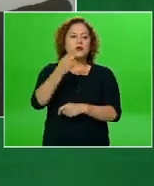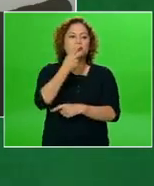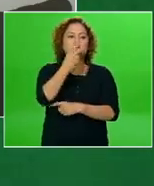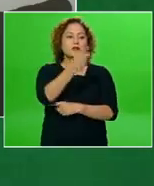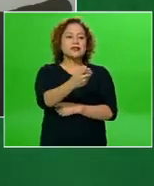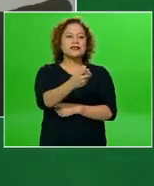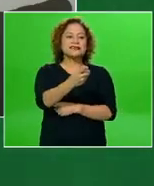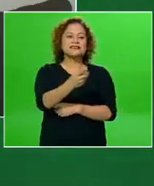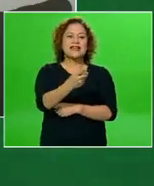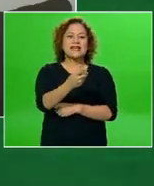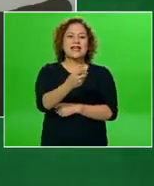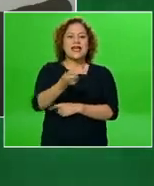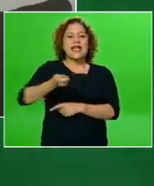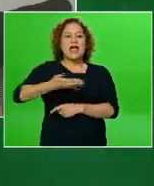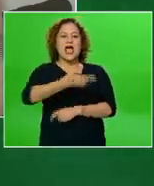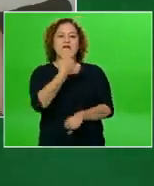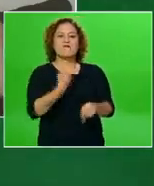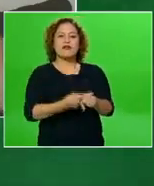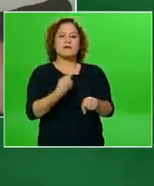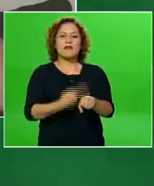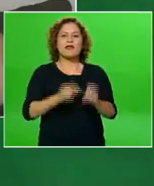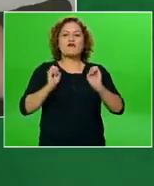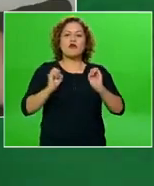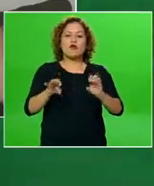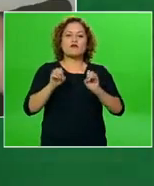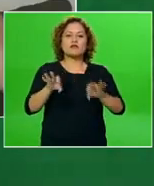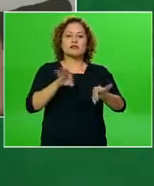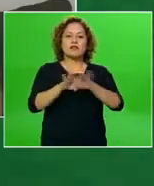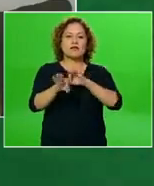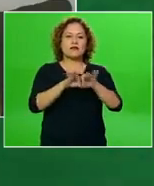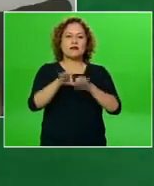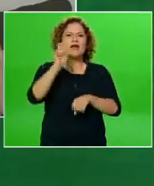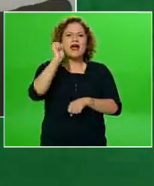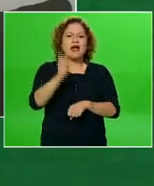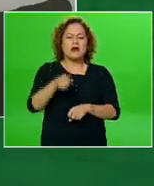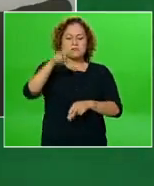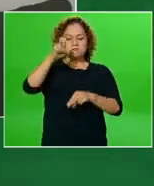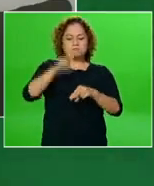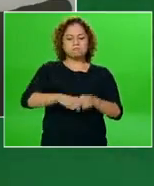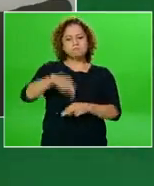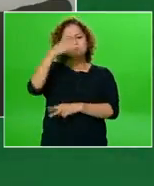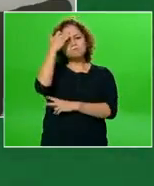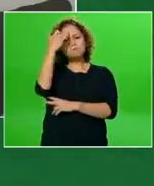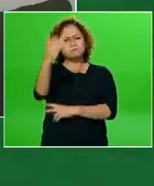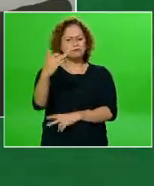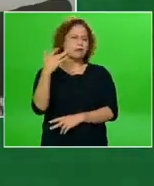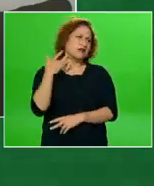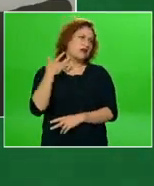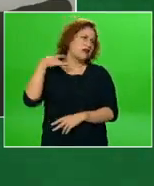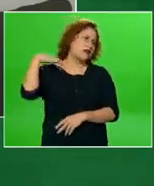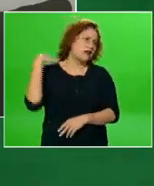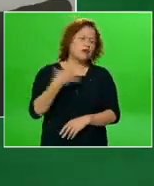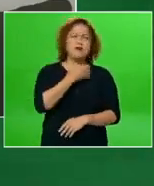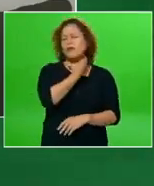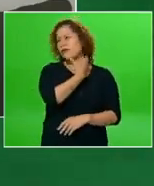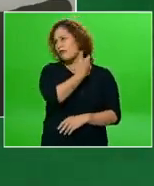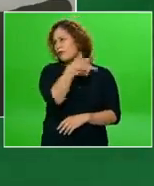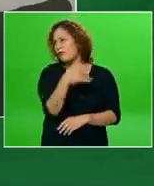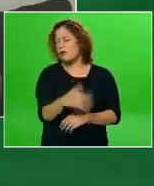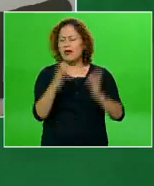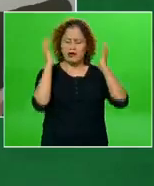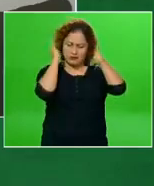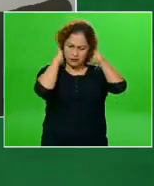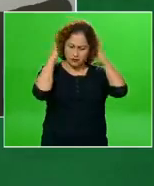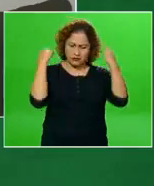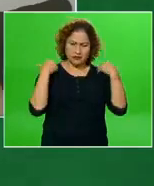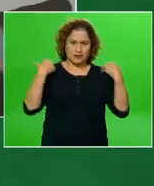del oficinista que cansado igual yo los centros de cariño nuestra postular establecimientos es que podemos